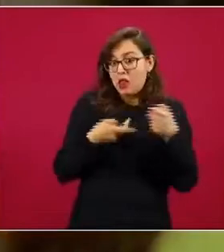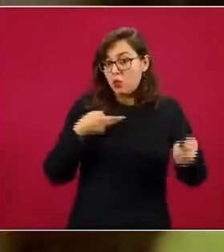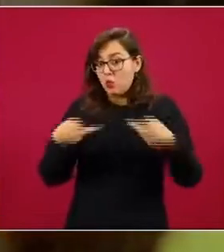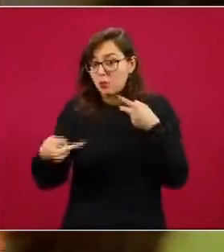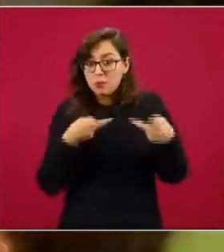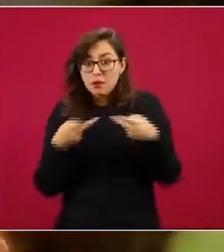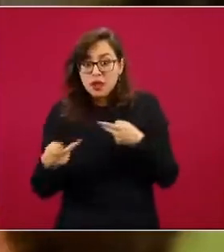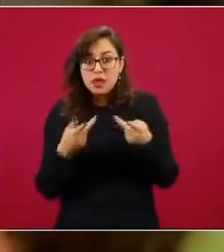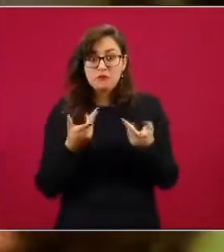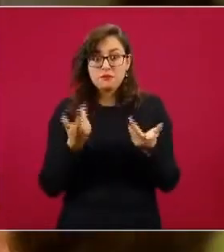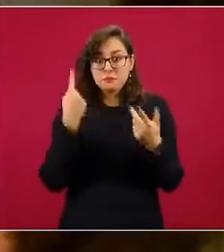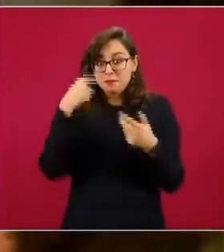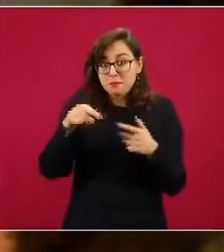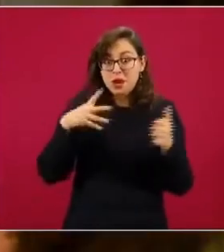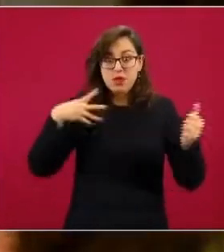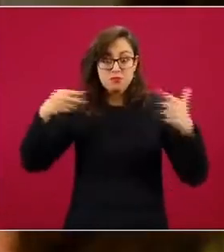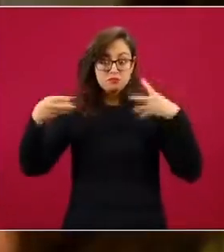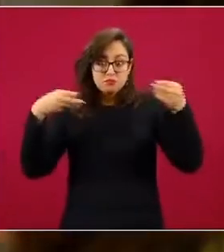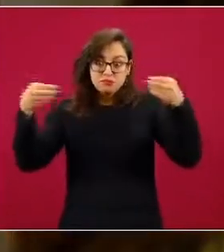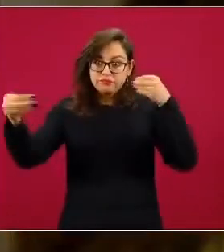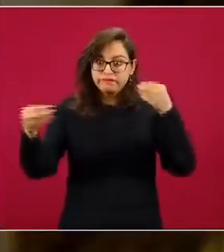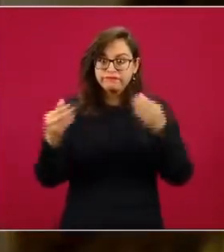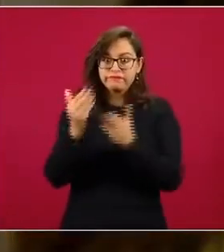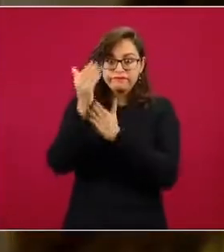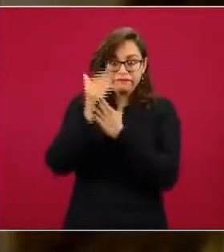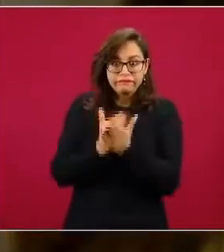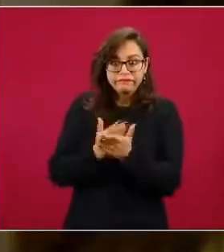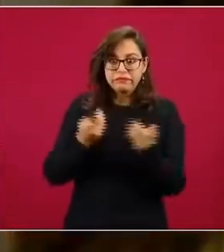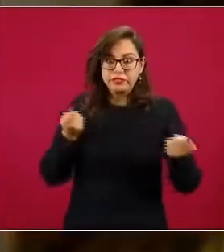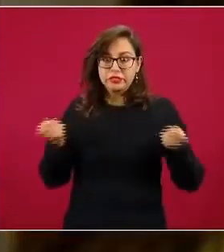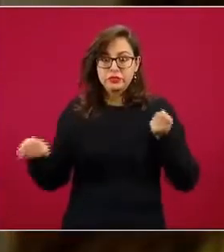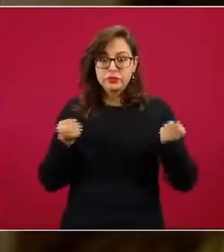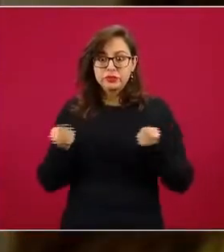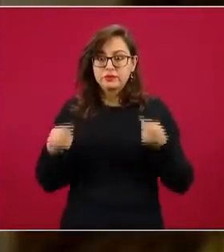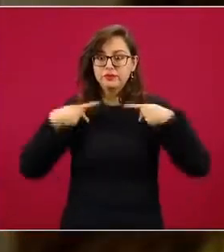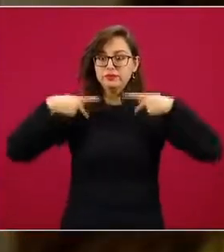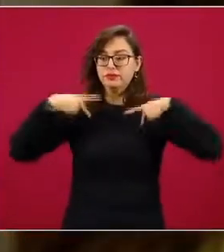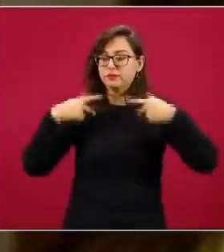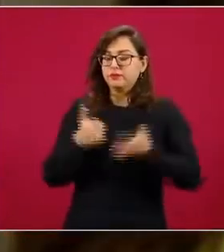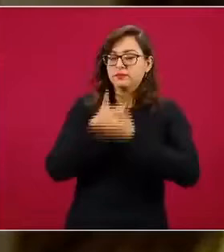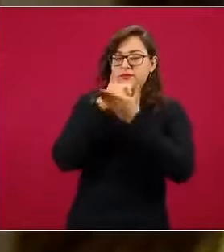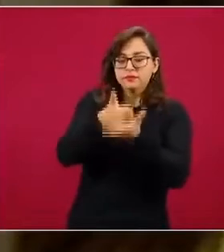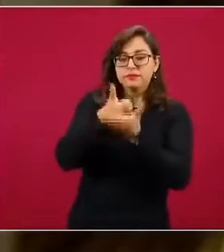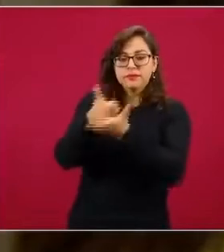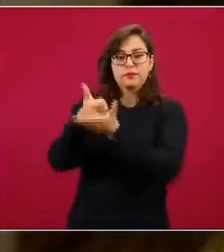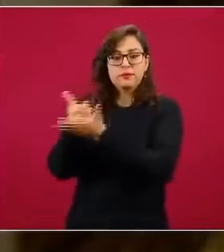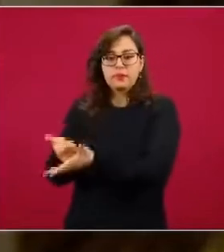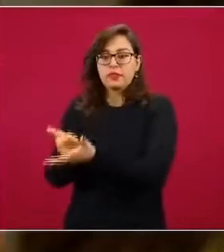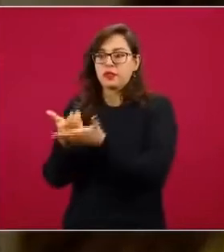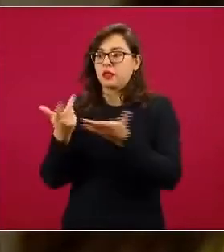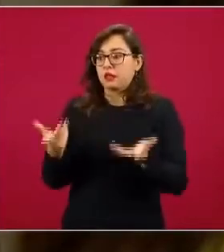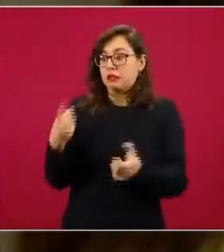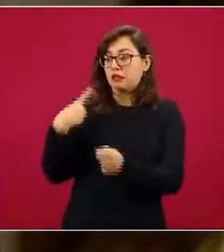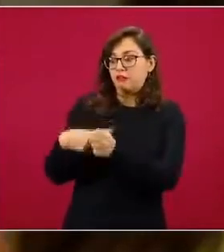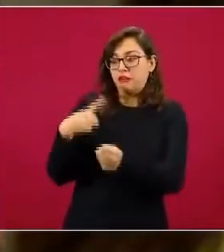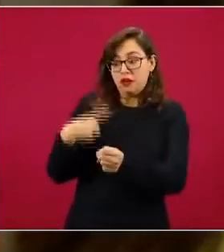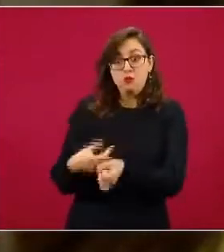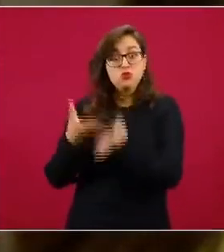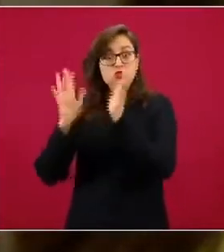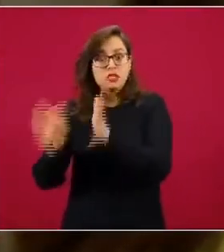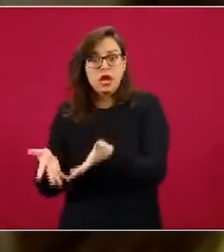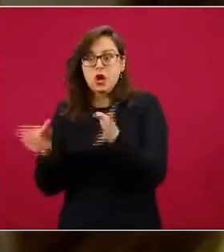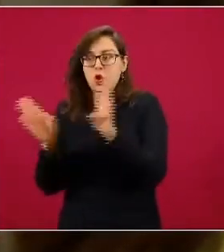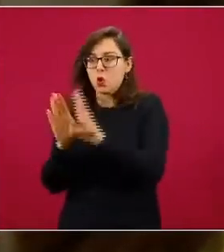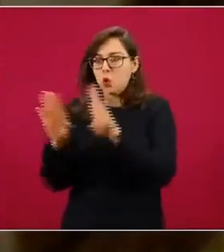estrategia para contener los contagios y también para ayudar a las personas que ya están contagiados, darles la atención